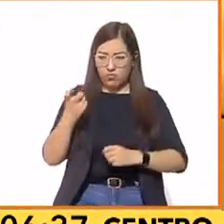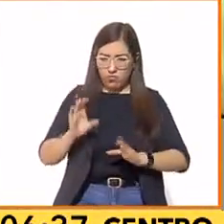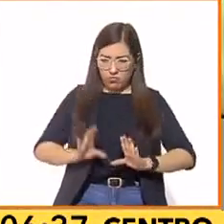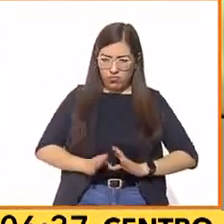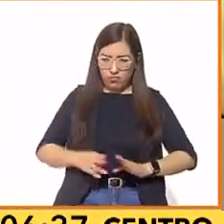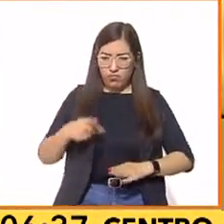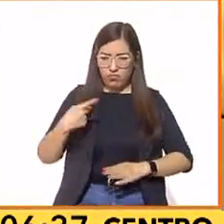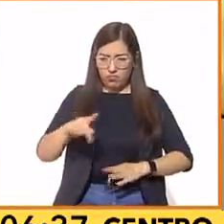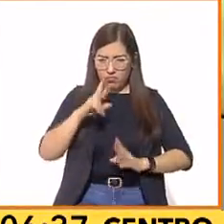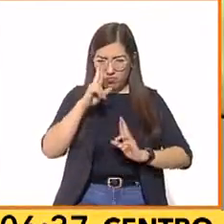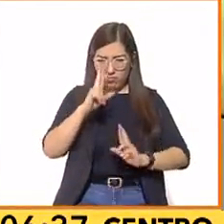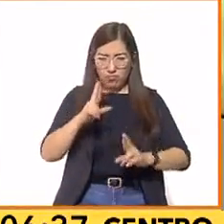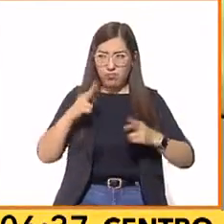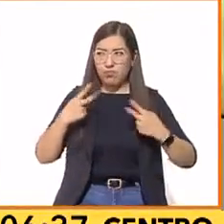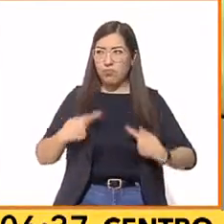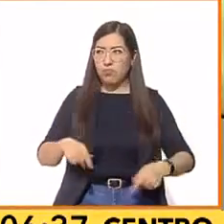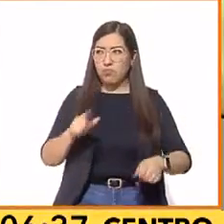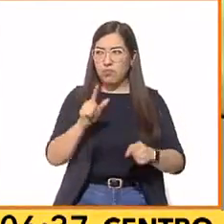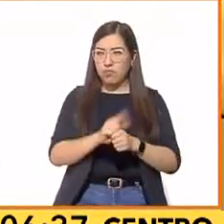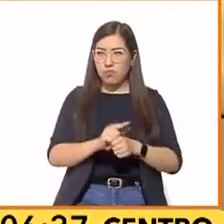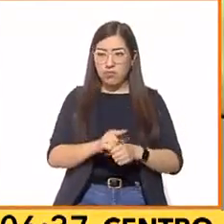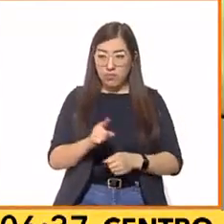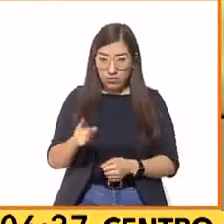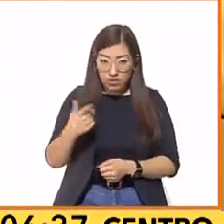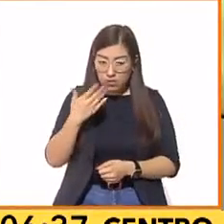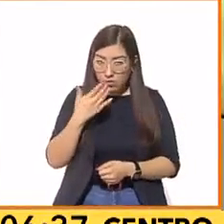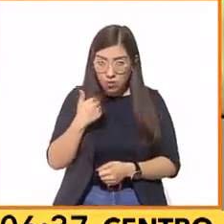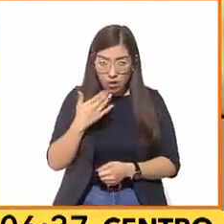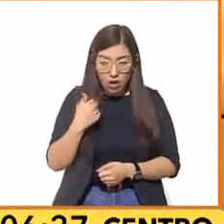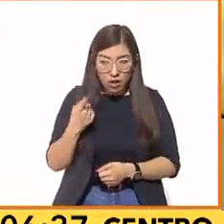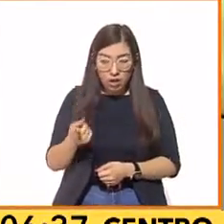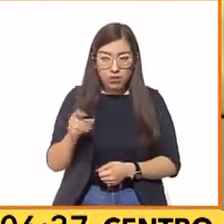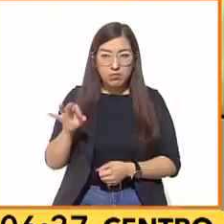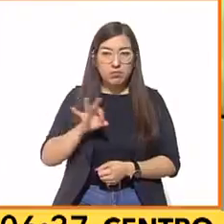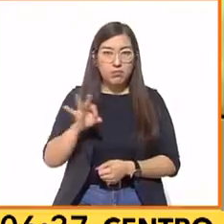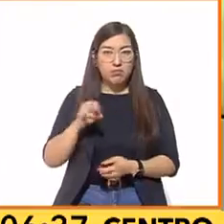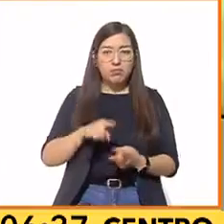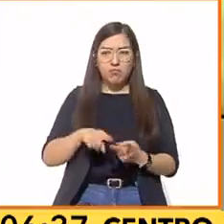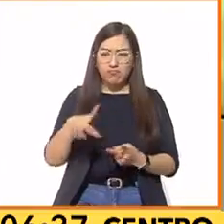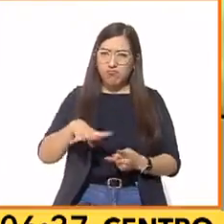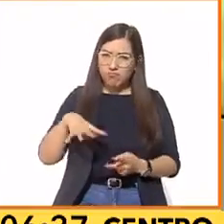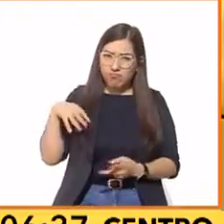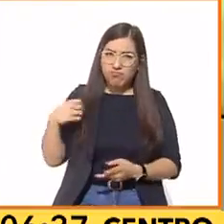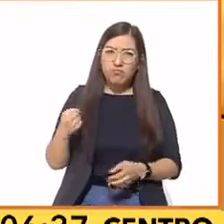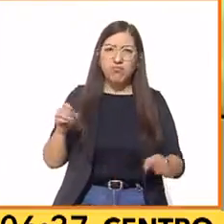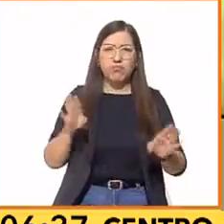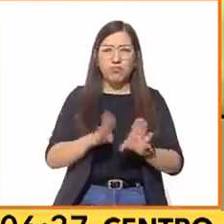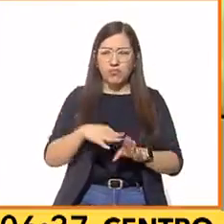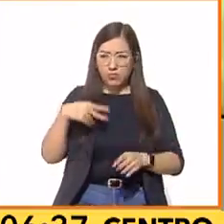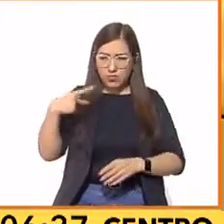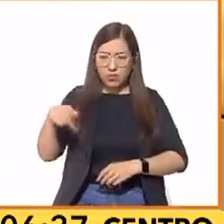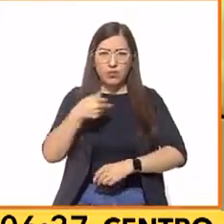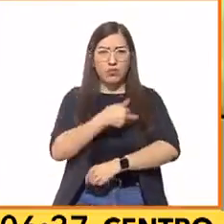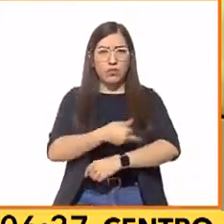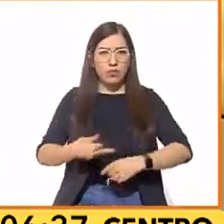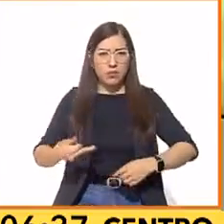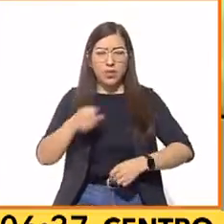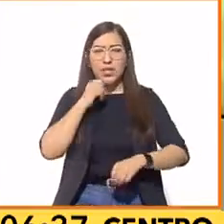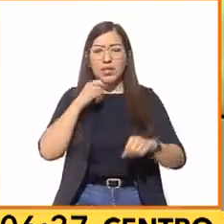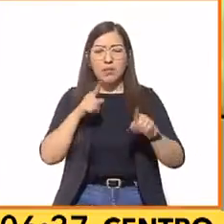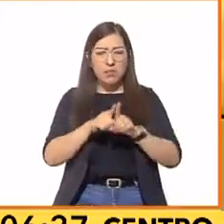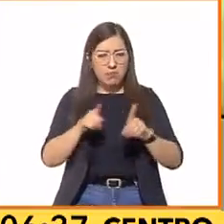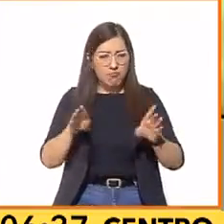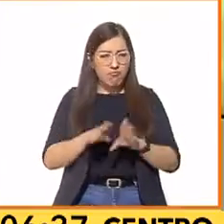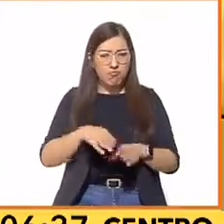personal, esa austeridad personal también, esa entrega a su familia y ese